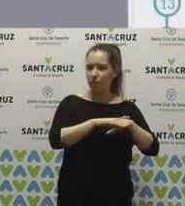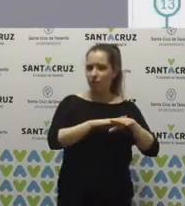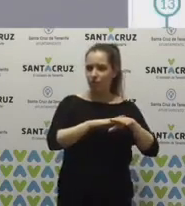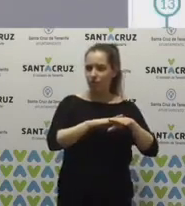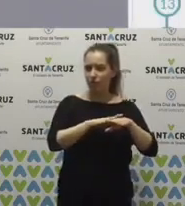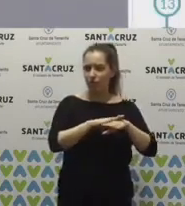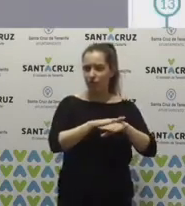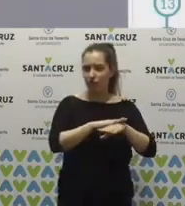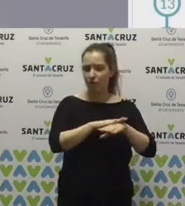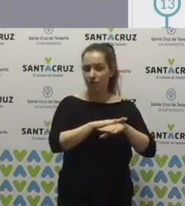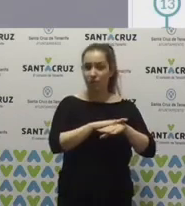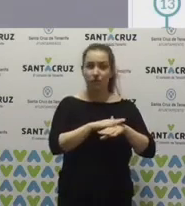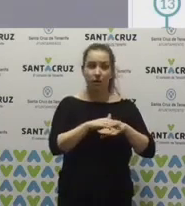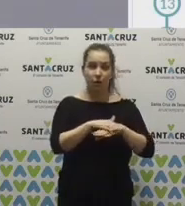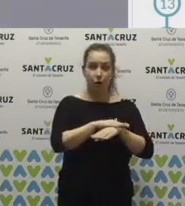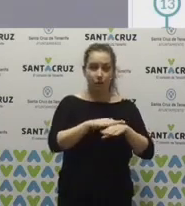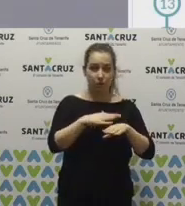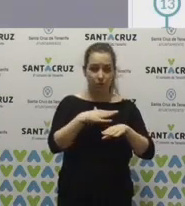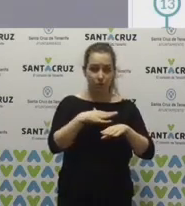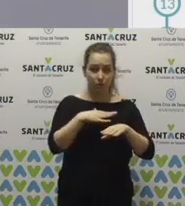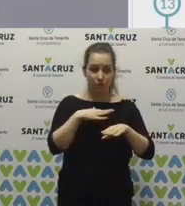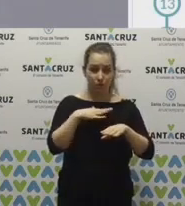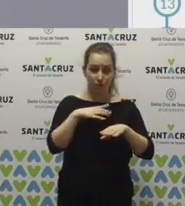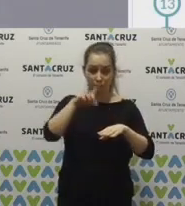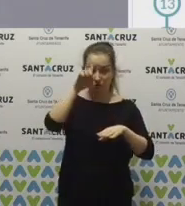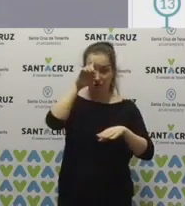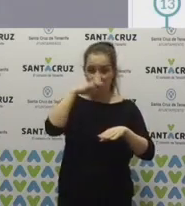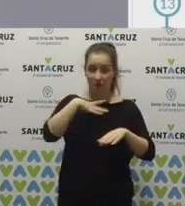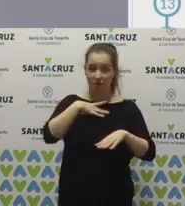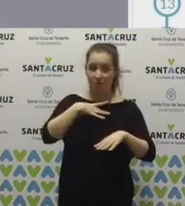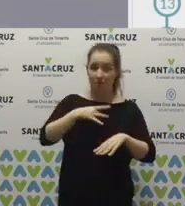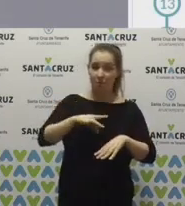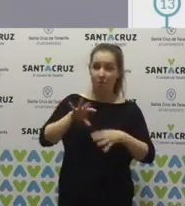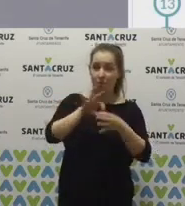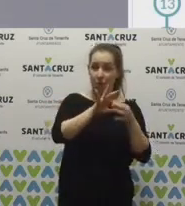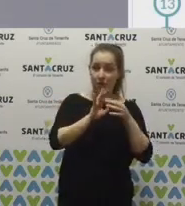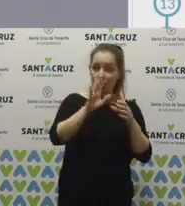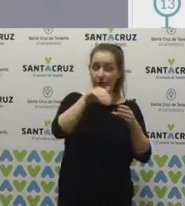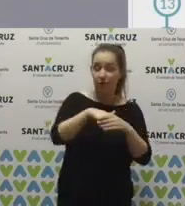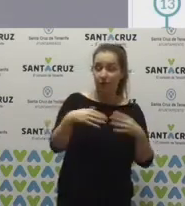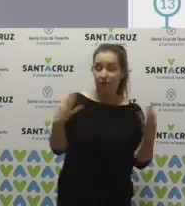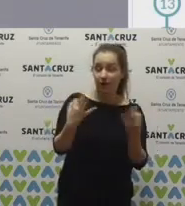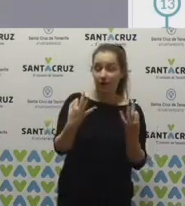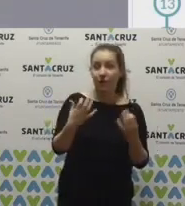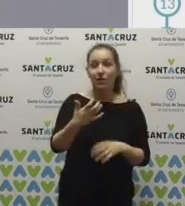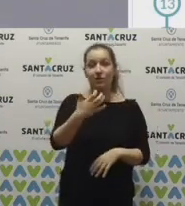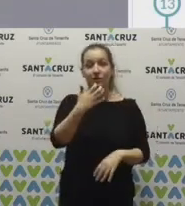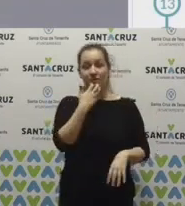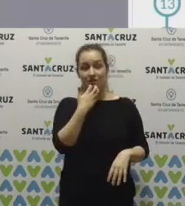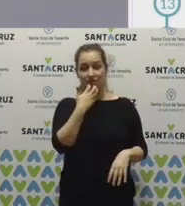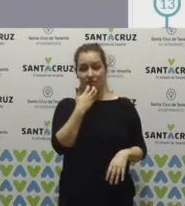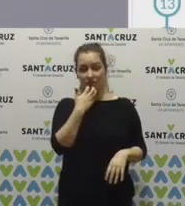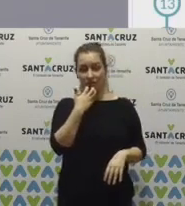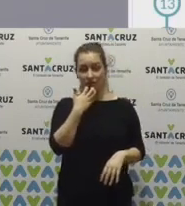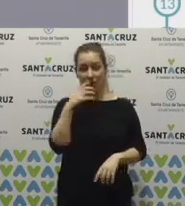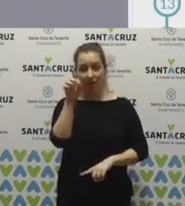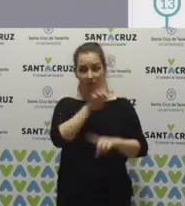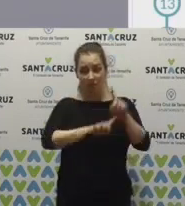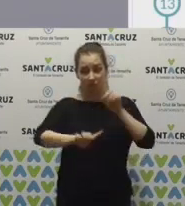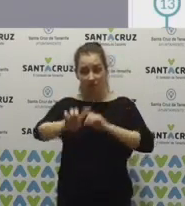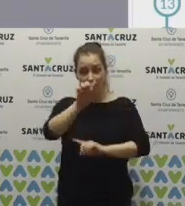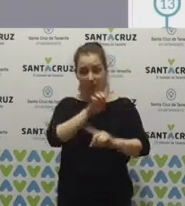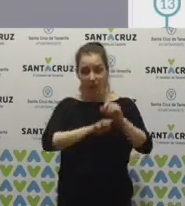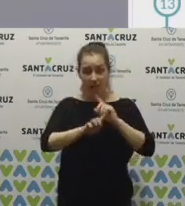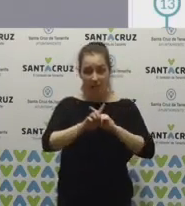va a votar podemos pero el grupo de gobierno no vota a favor de esta moción porque miren si hay dificultades en por el alumnado para